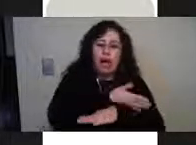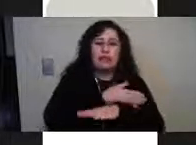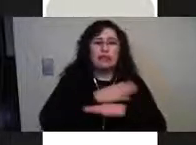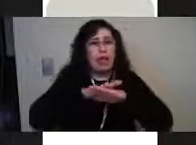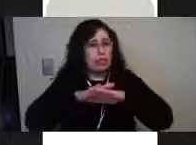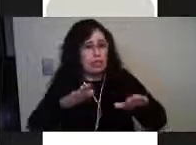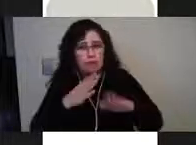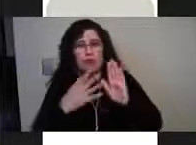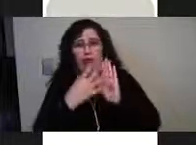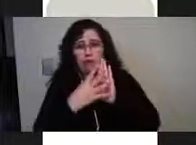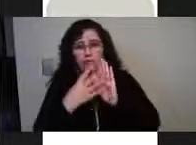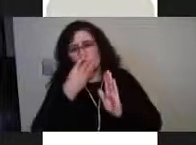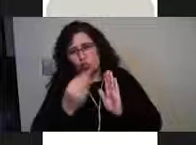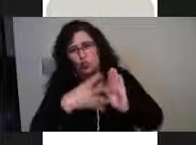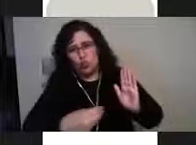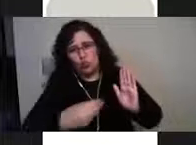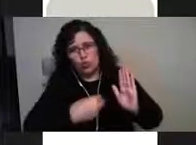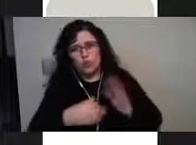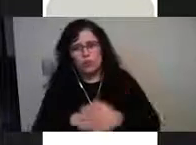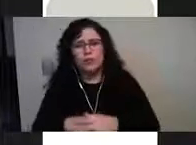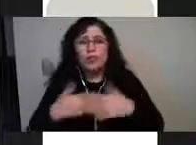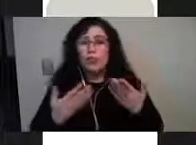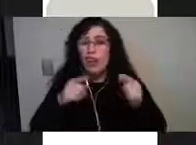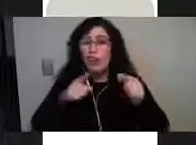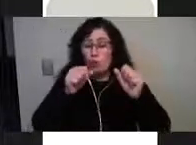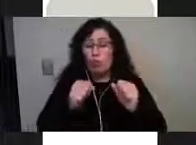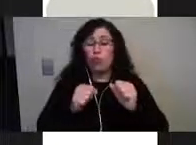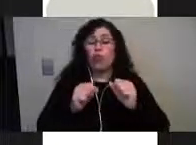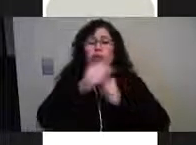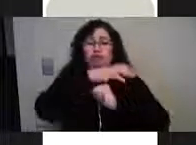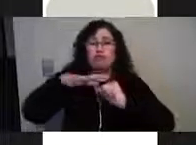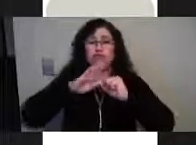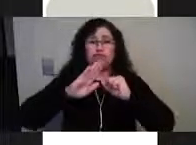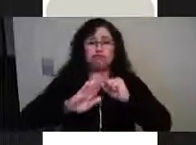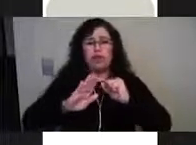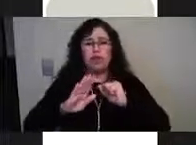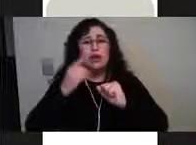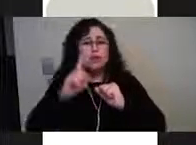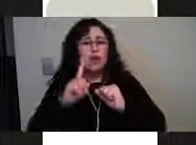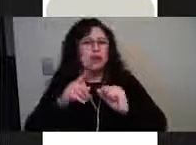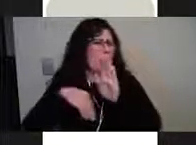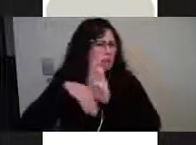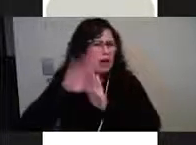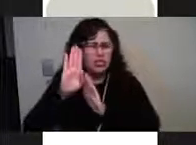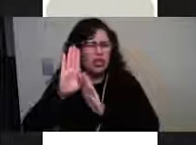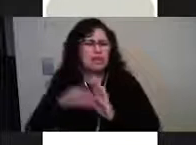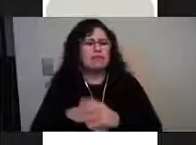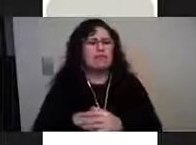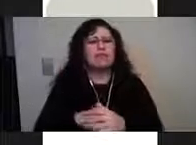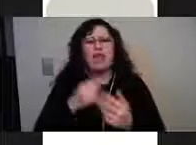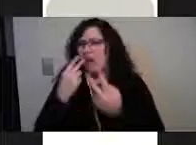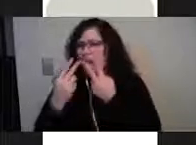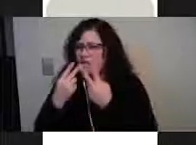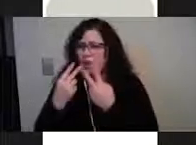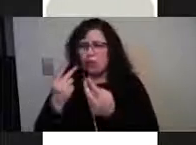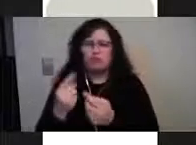esto que yo les estoy mostrando que pueden desencadenar una parálisis cerebral, pero en la gran mayoría de los casos clínicamente, ¿cierto?